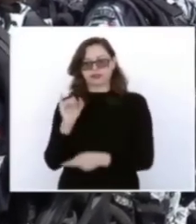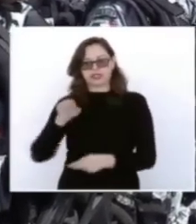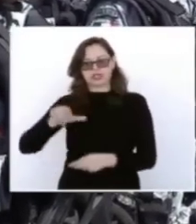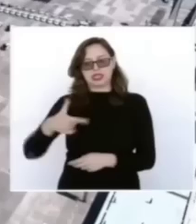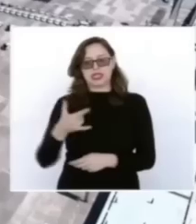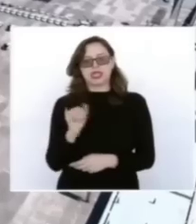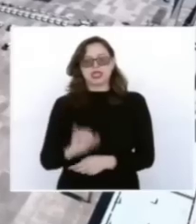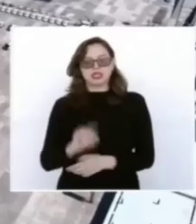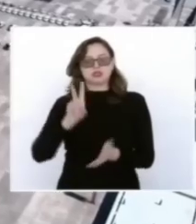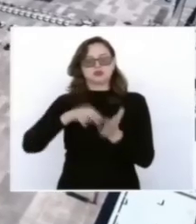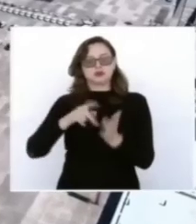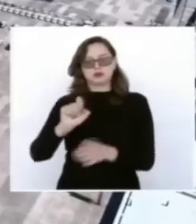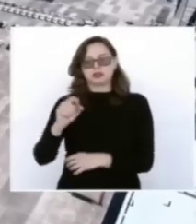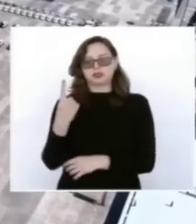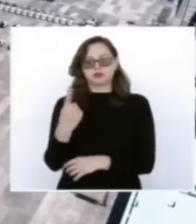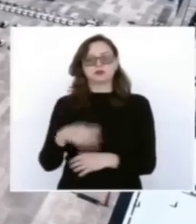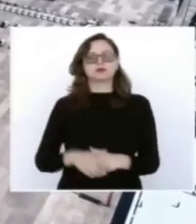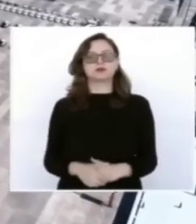2021.